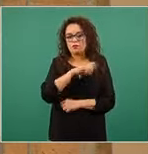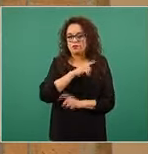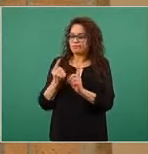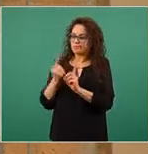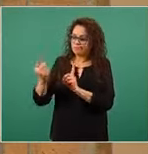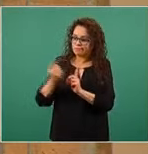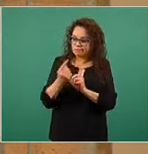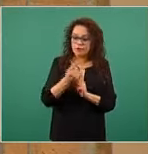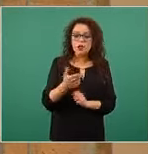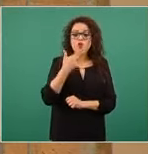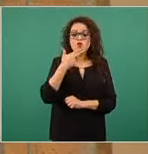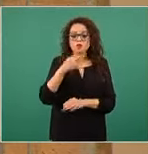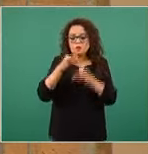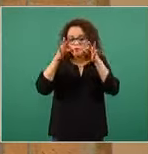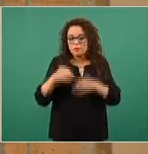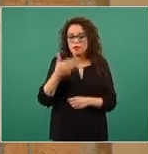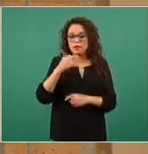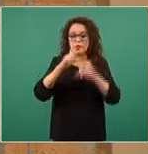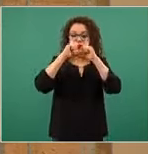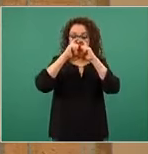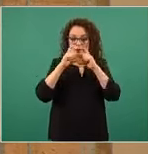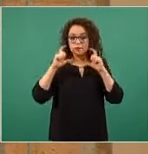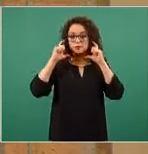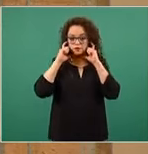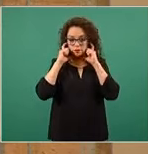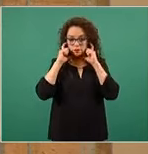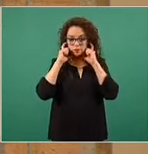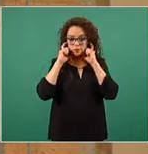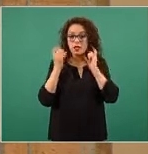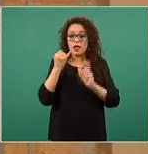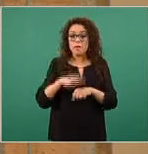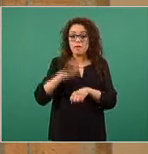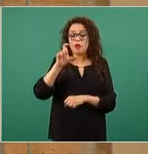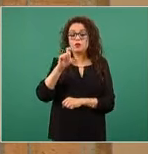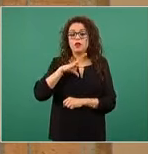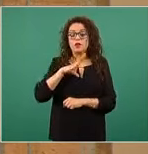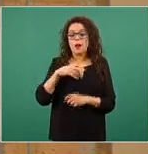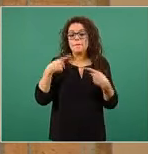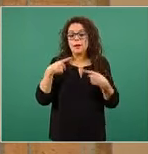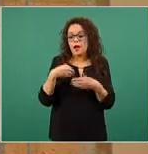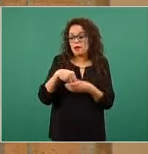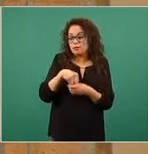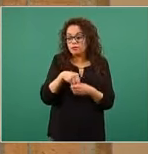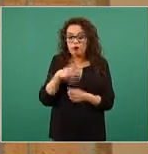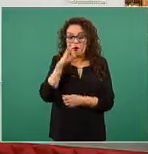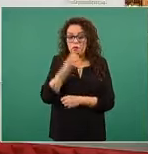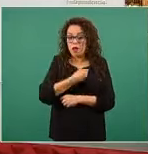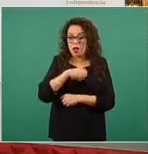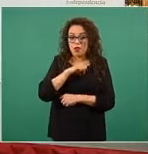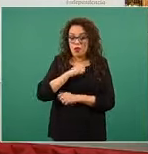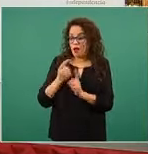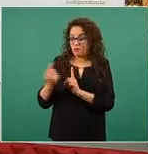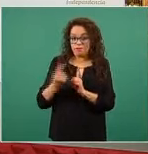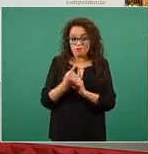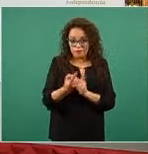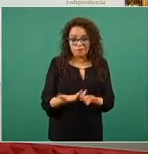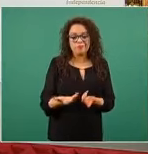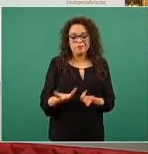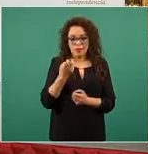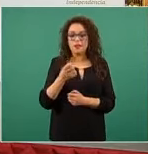el cubrebocas de manera adecuada, sobre todo cuando la sana distancia no se puede poner en práctica, nos lavamos las